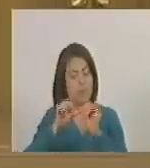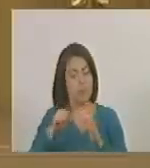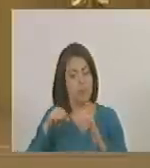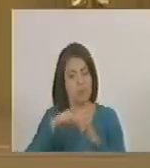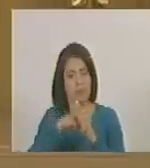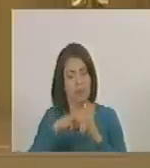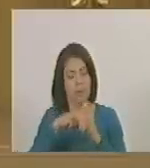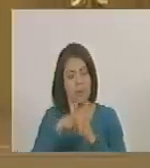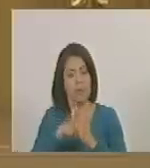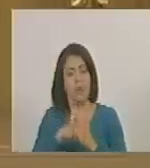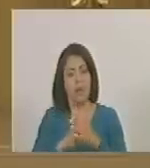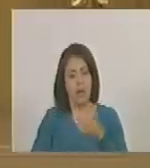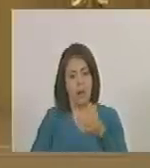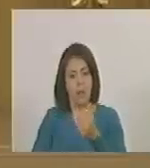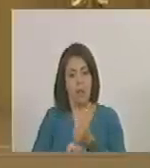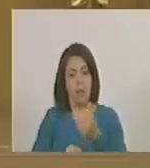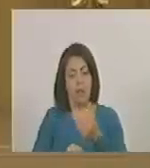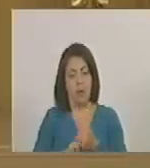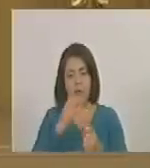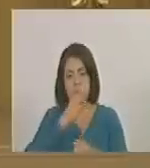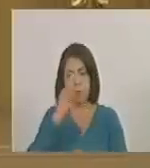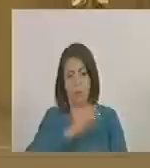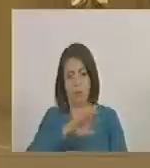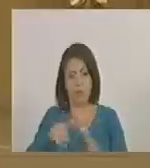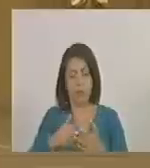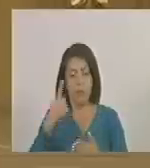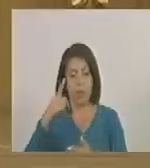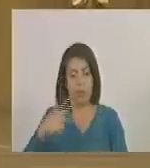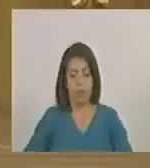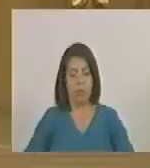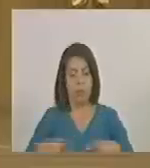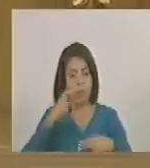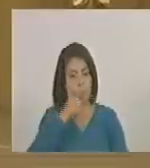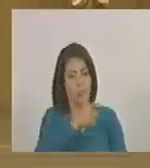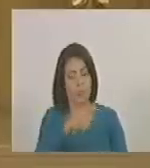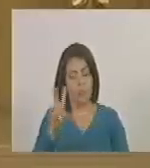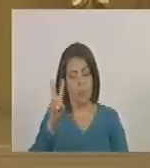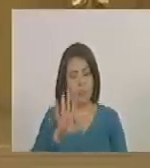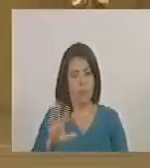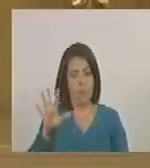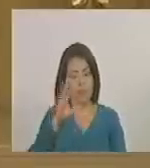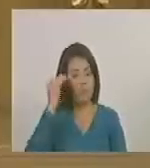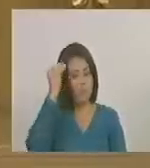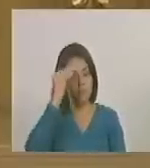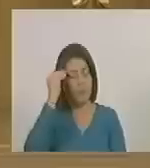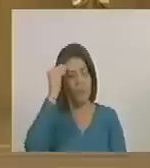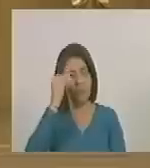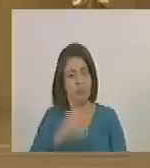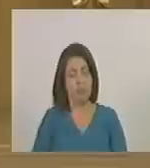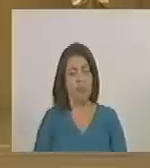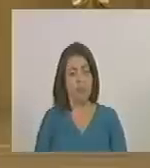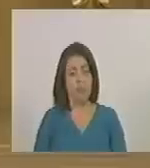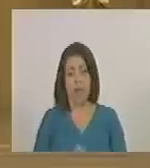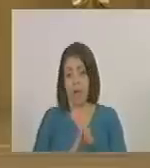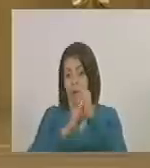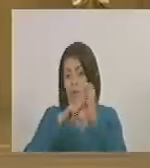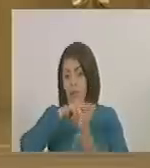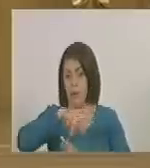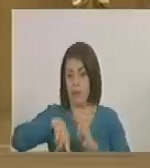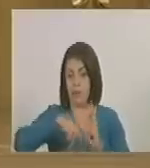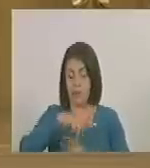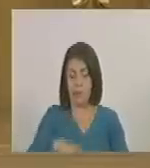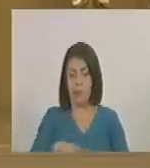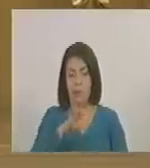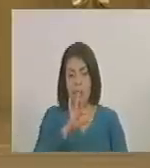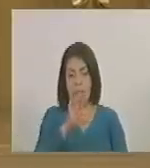luchas en favor de garantizar los derechos humanos del pueblo venezolano, considerando que el líder revolucionario